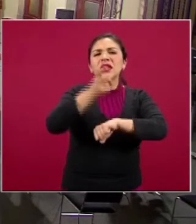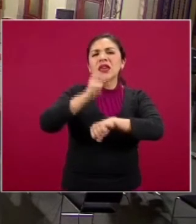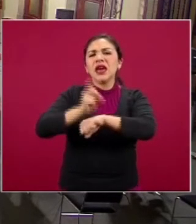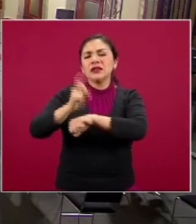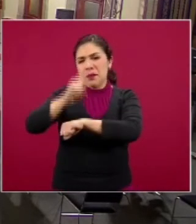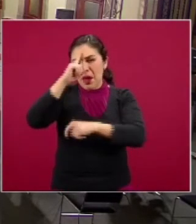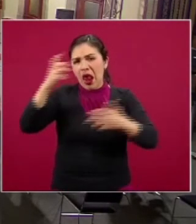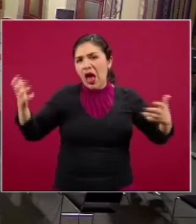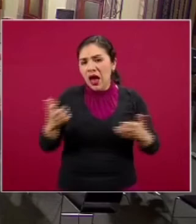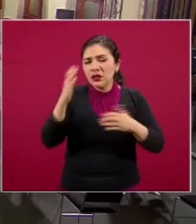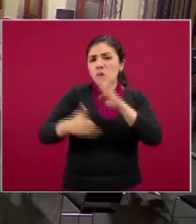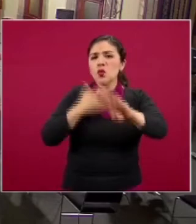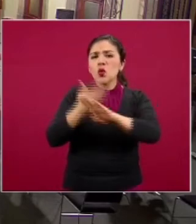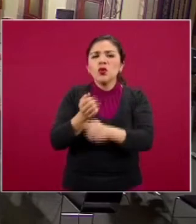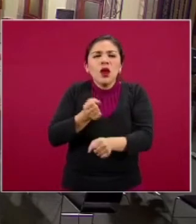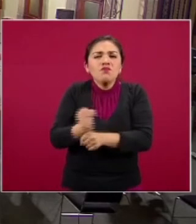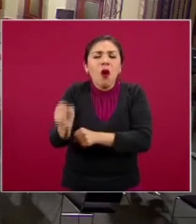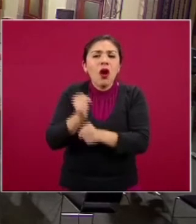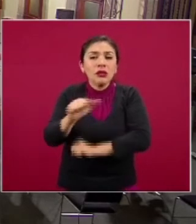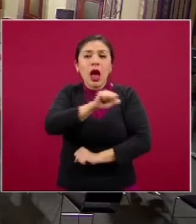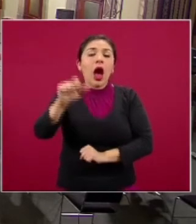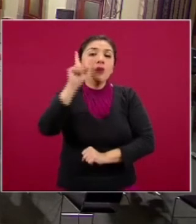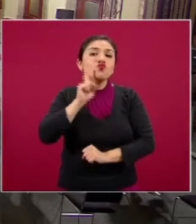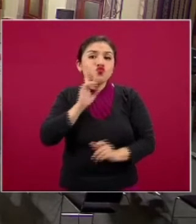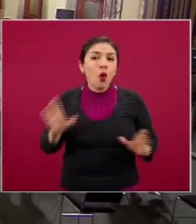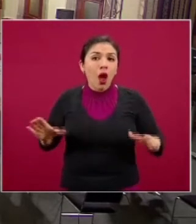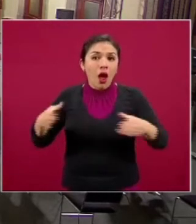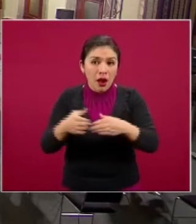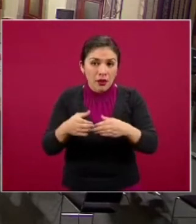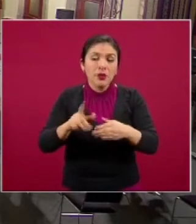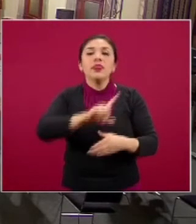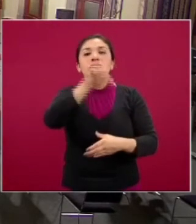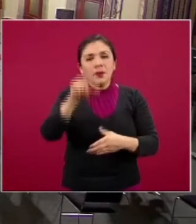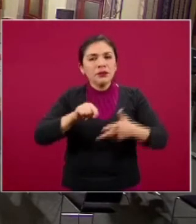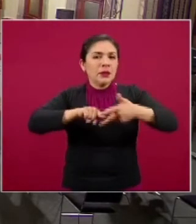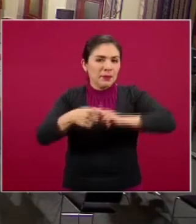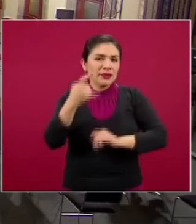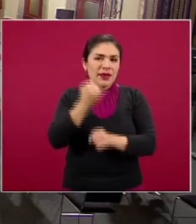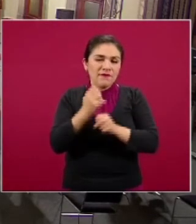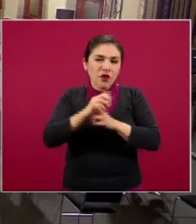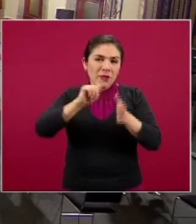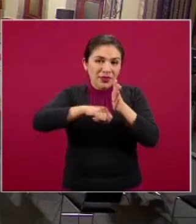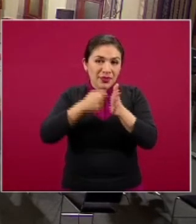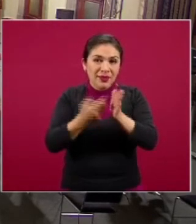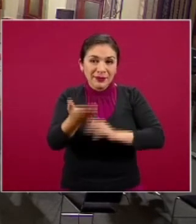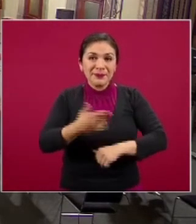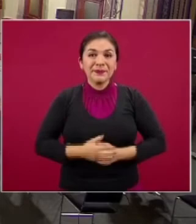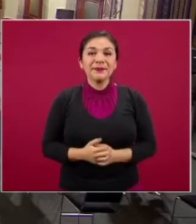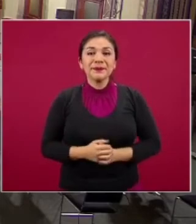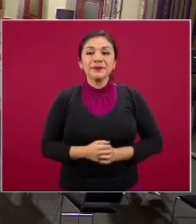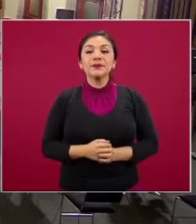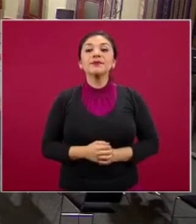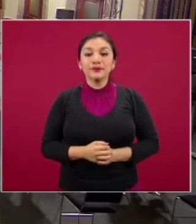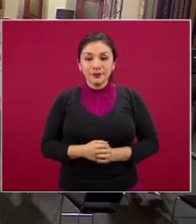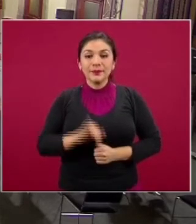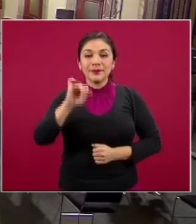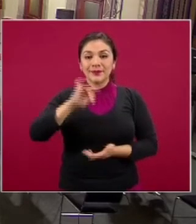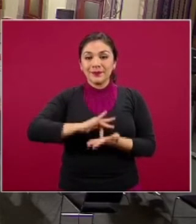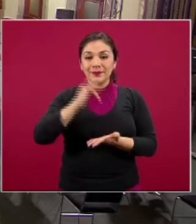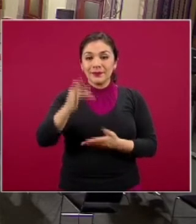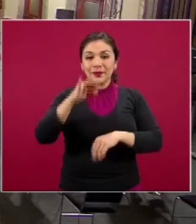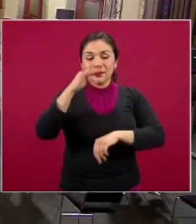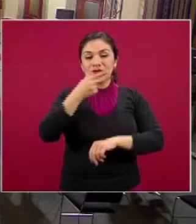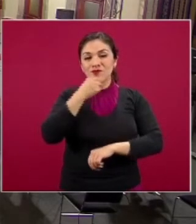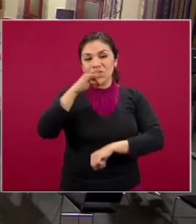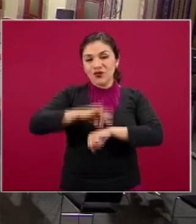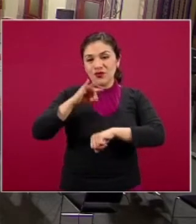activismo contra la violencia hacia las mujeres, antes de empezar incluso con el informe técnico. Muchísimas gracias,